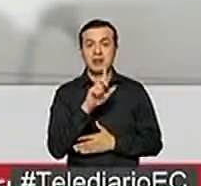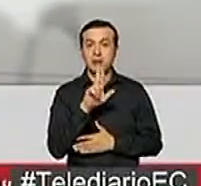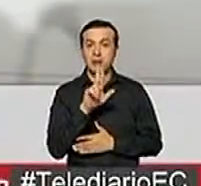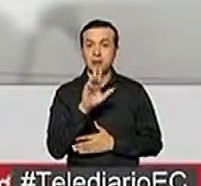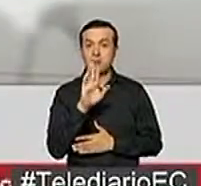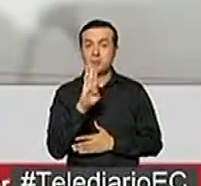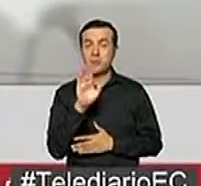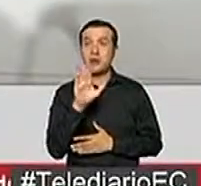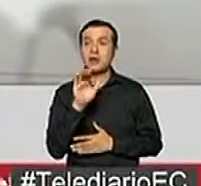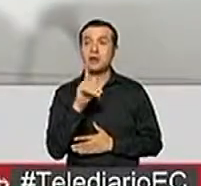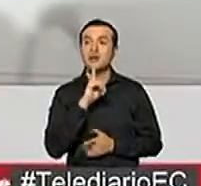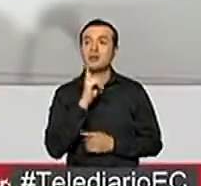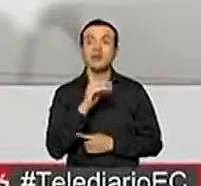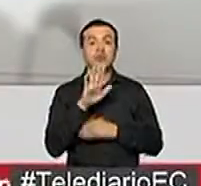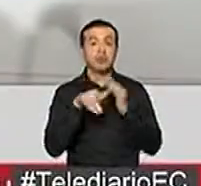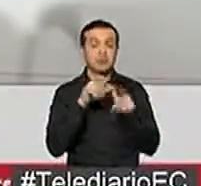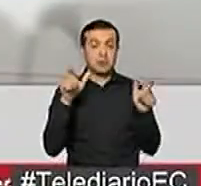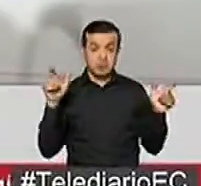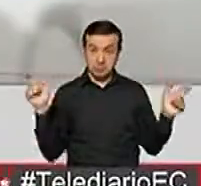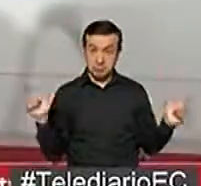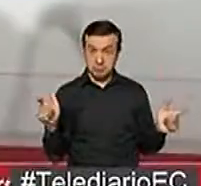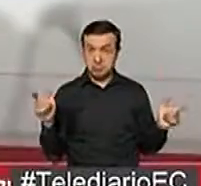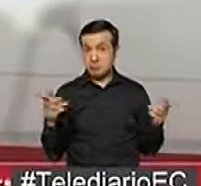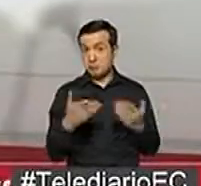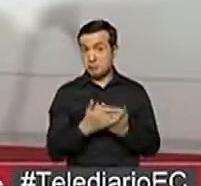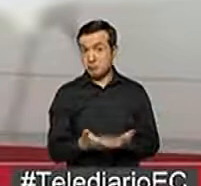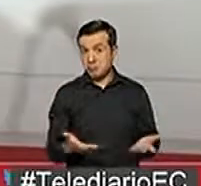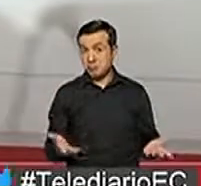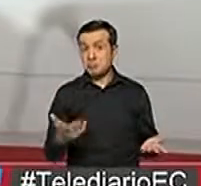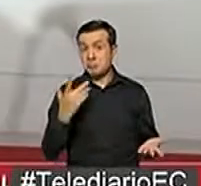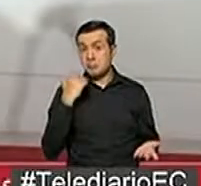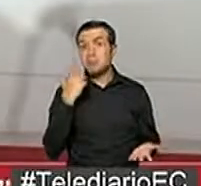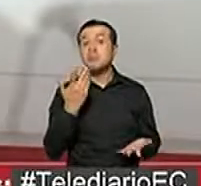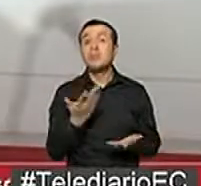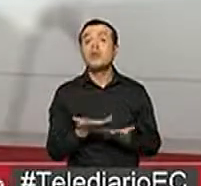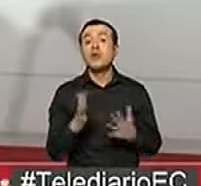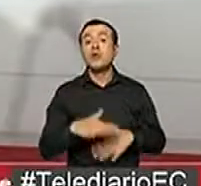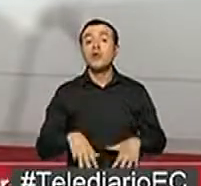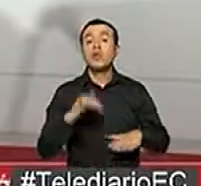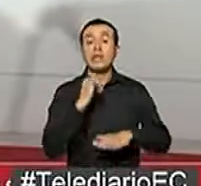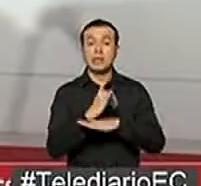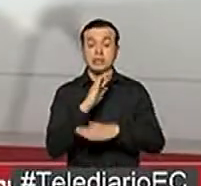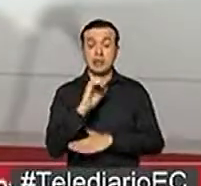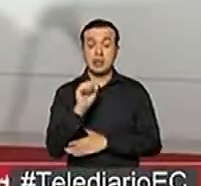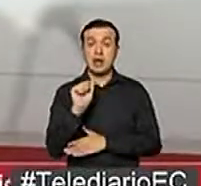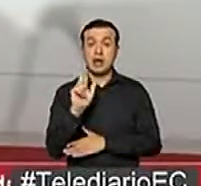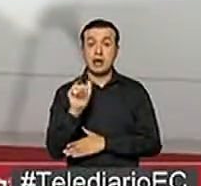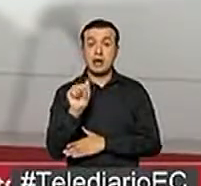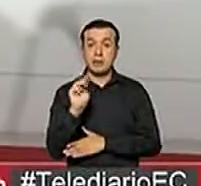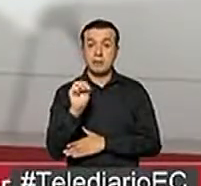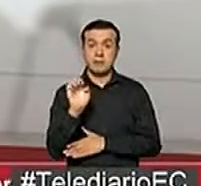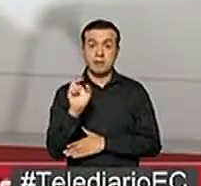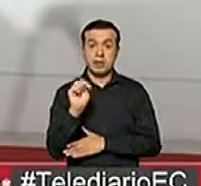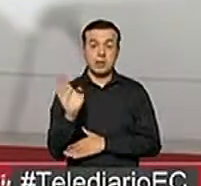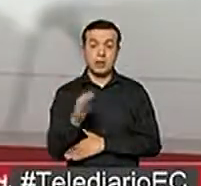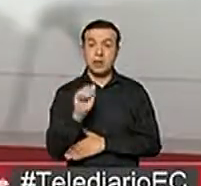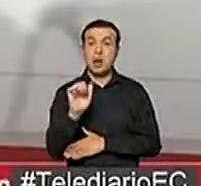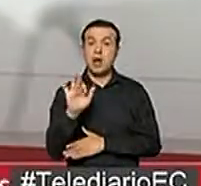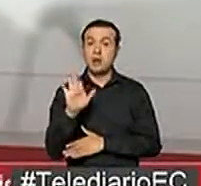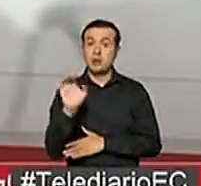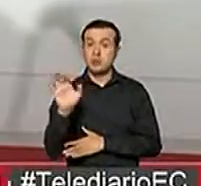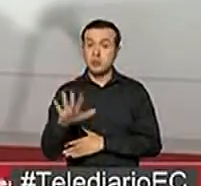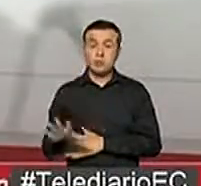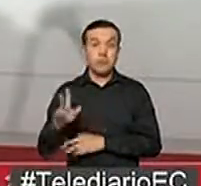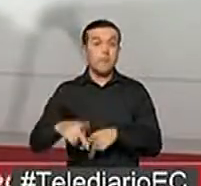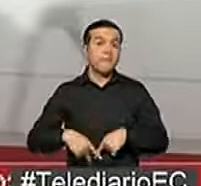invitados a asistir a este evento, a esta obra de teatro que se está presentando en el convento del Carmen Alto. Místicas, relatos de